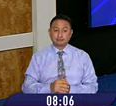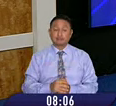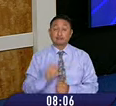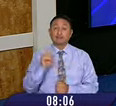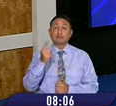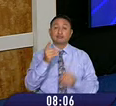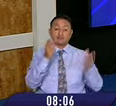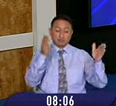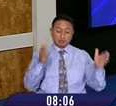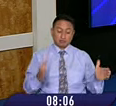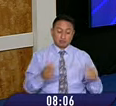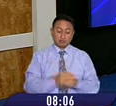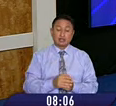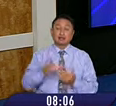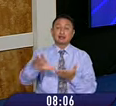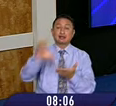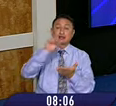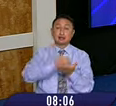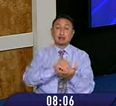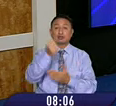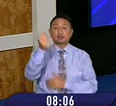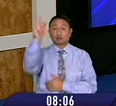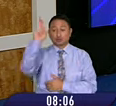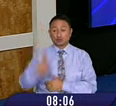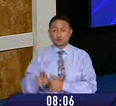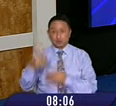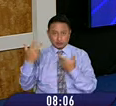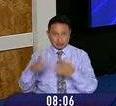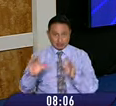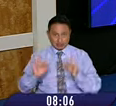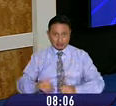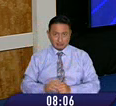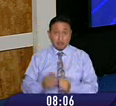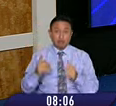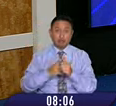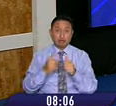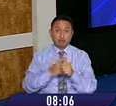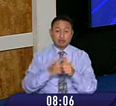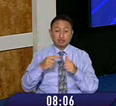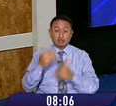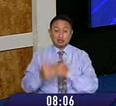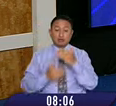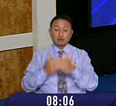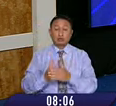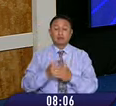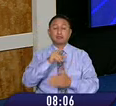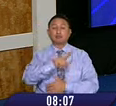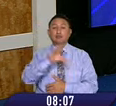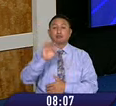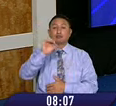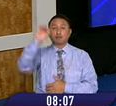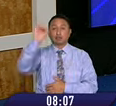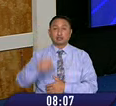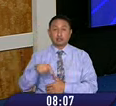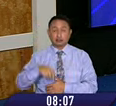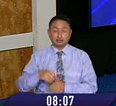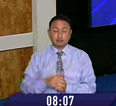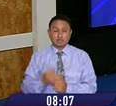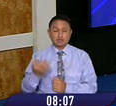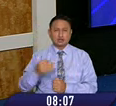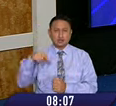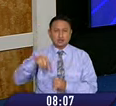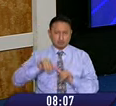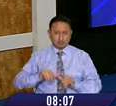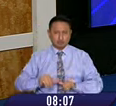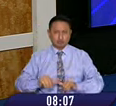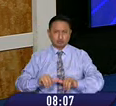primer tramo de la avenida Napo. Esto es en el sur de la ciudad. Con ello, pues, el avance de esta vía está en el 29%. Y estamos seguros que esto